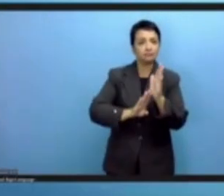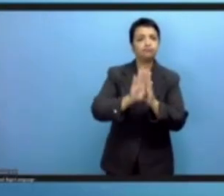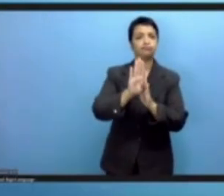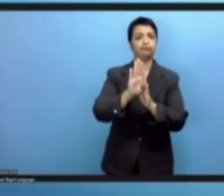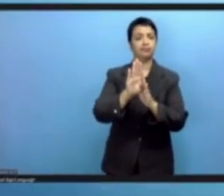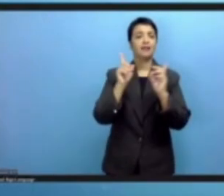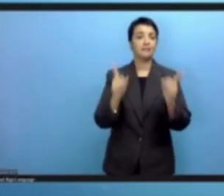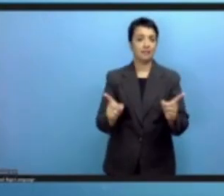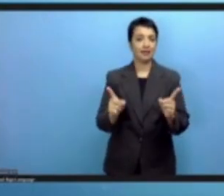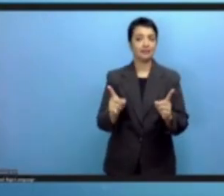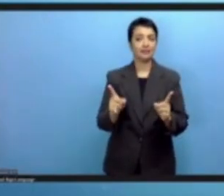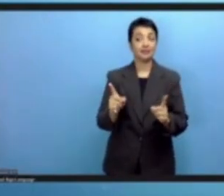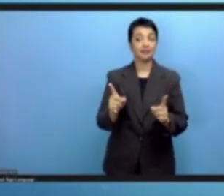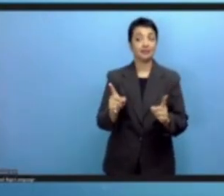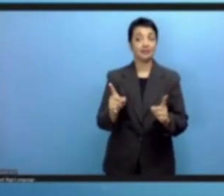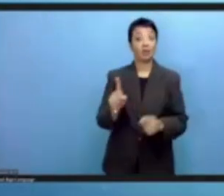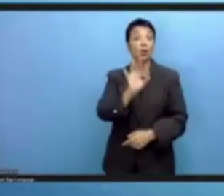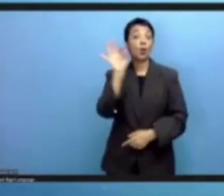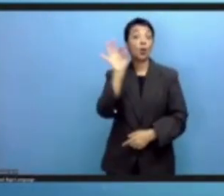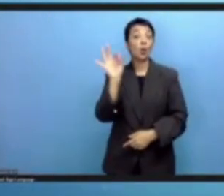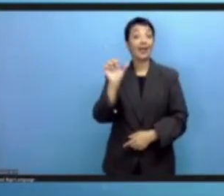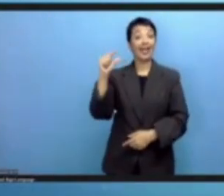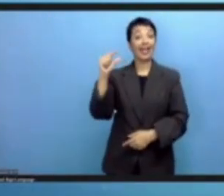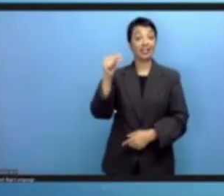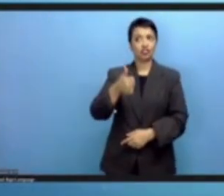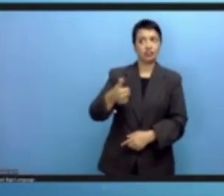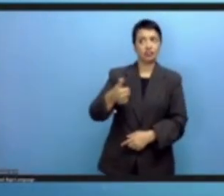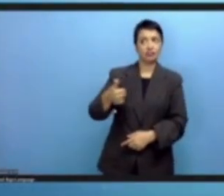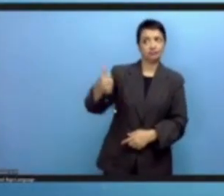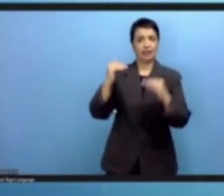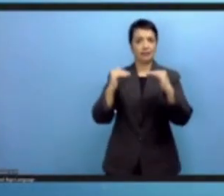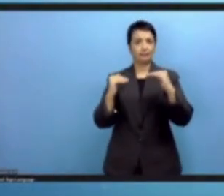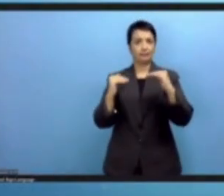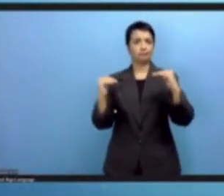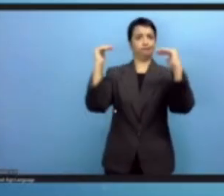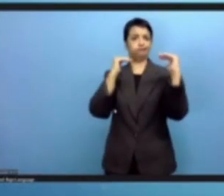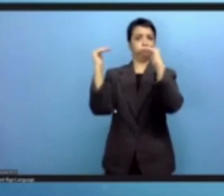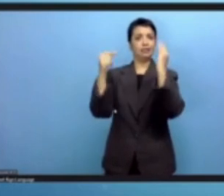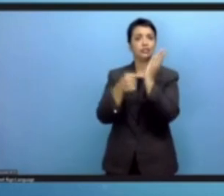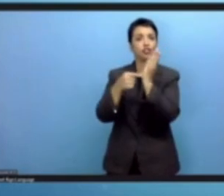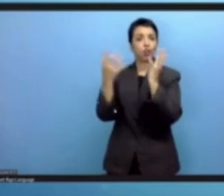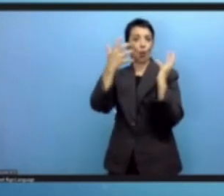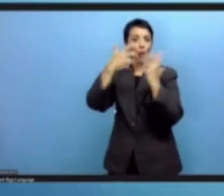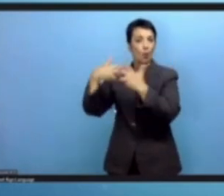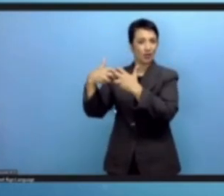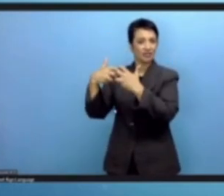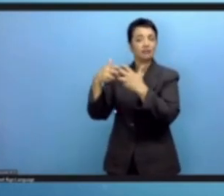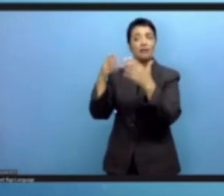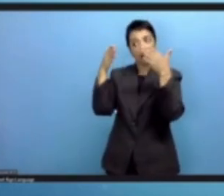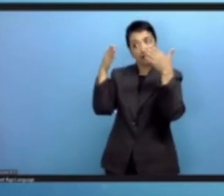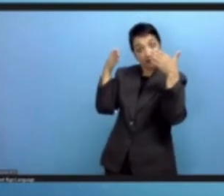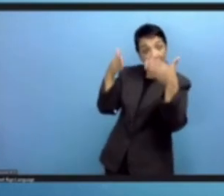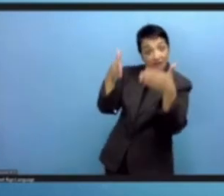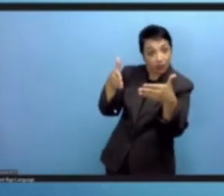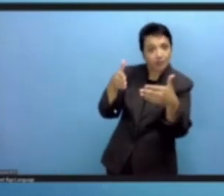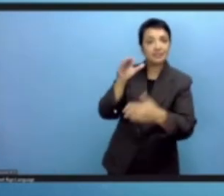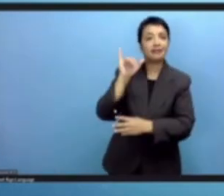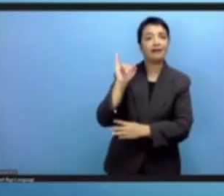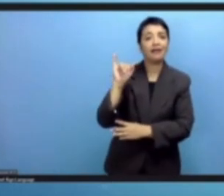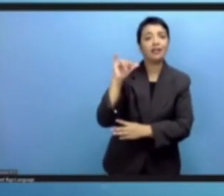debe cumplir con sus funciones por eso en un panel sobre cooperación digital